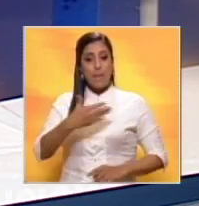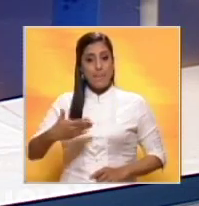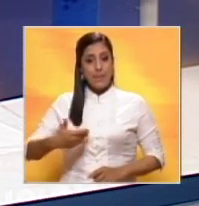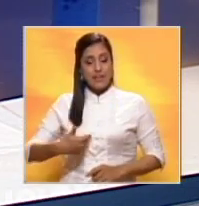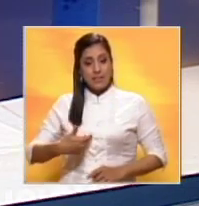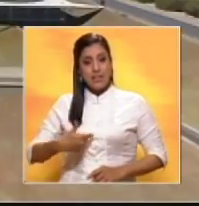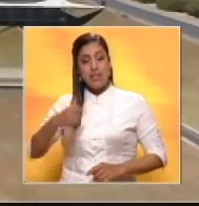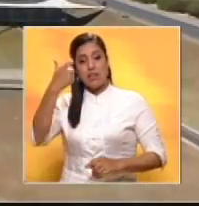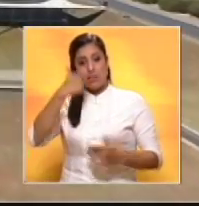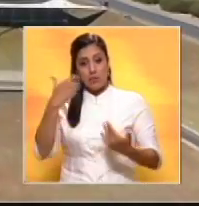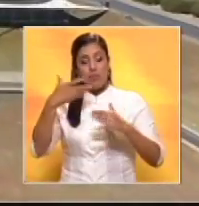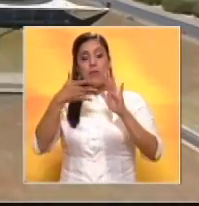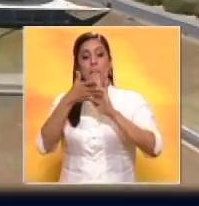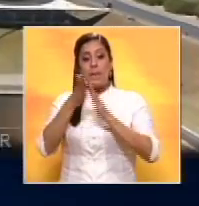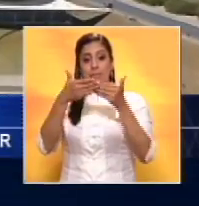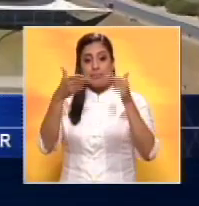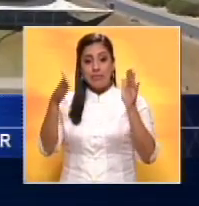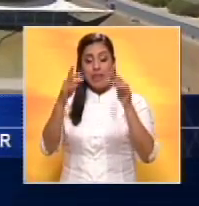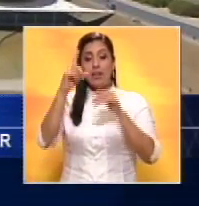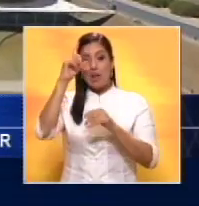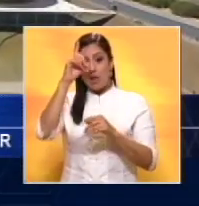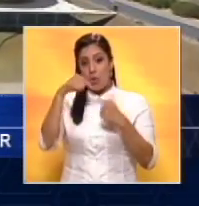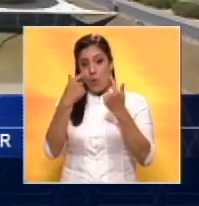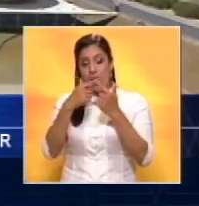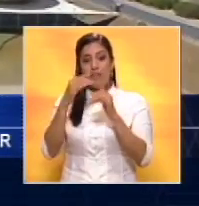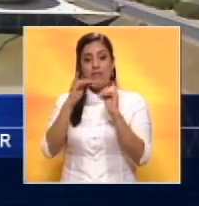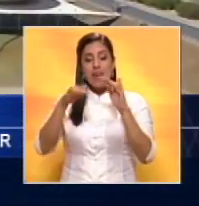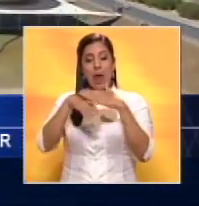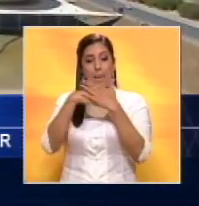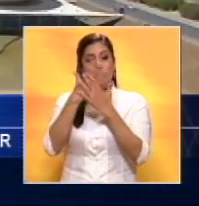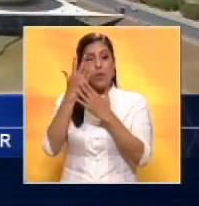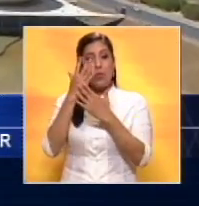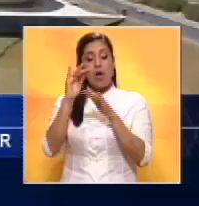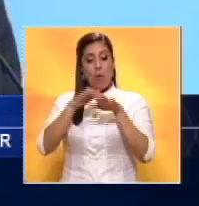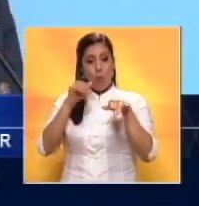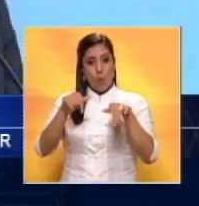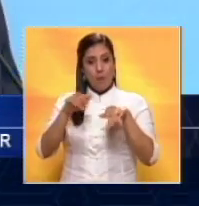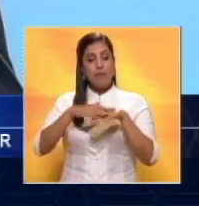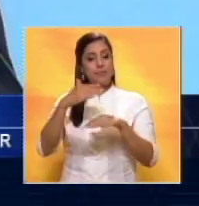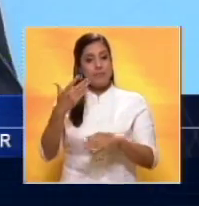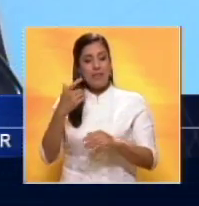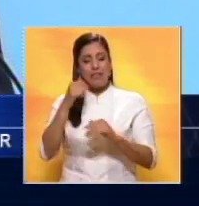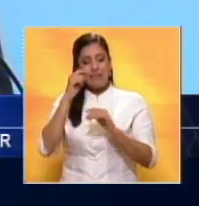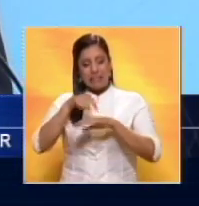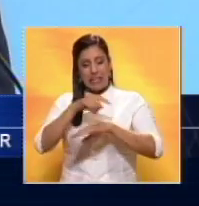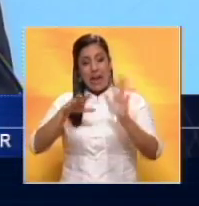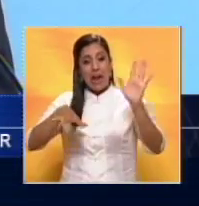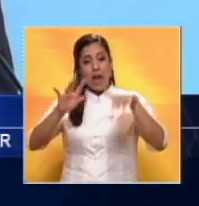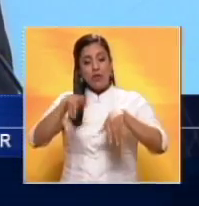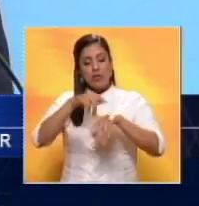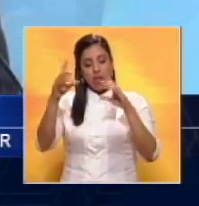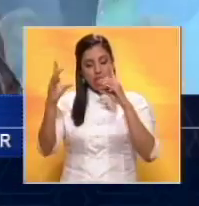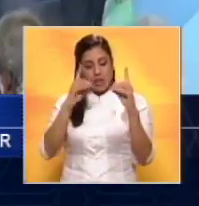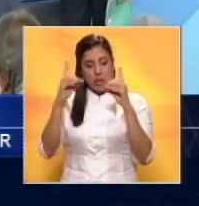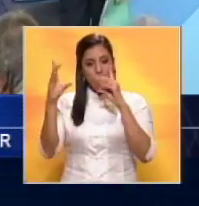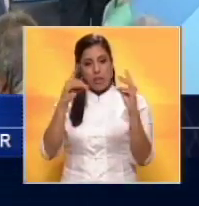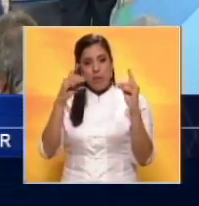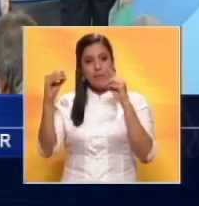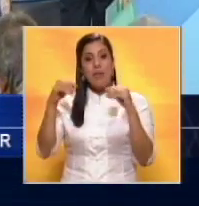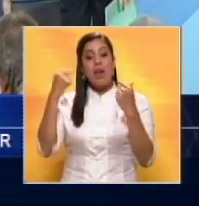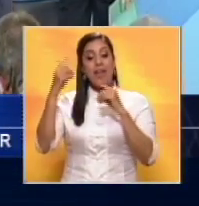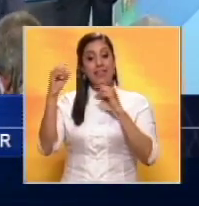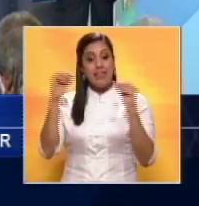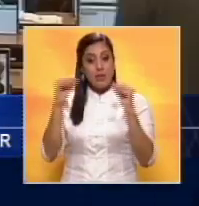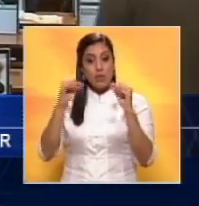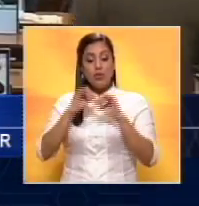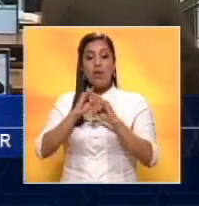Michel Temer. La sesión abierta en la víspera había terminado en la madrugada de este mismo jueves tras más de 14 horas de alegatos. La